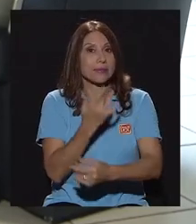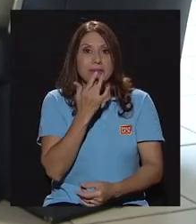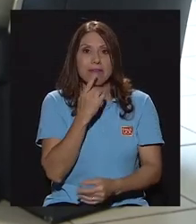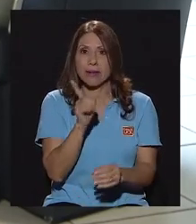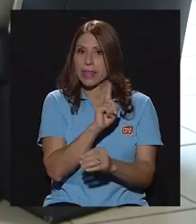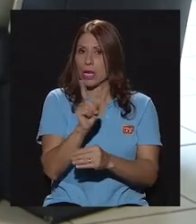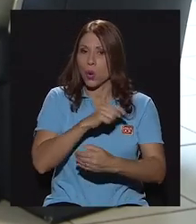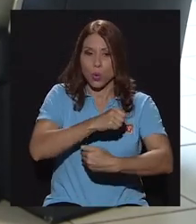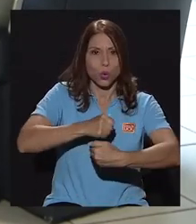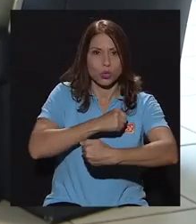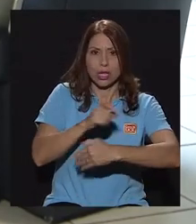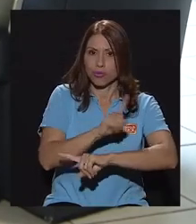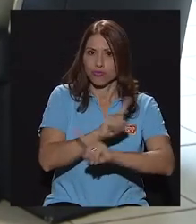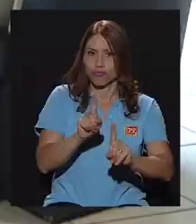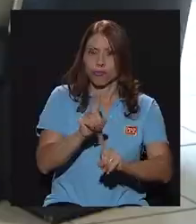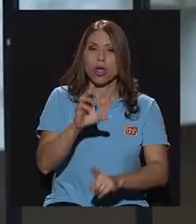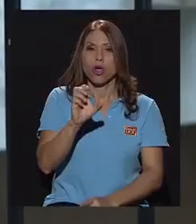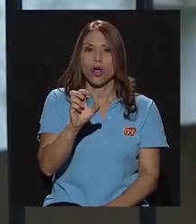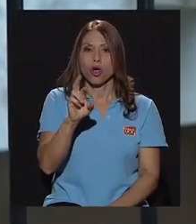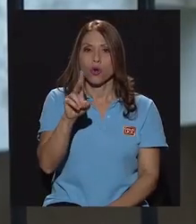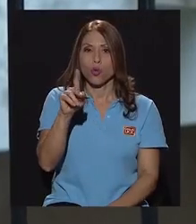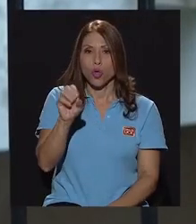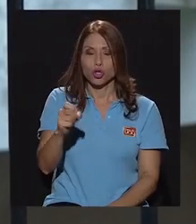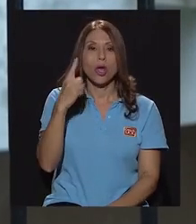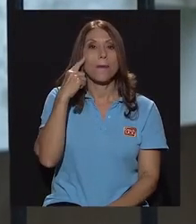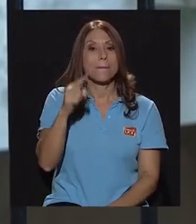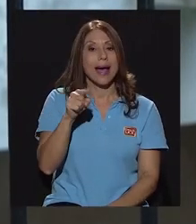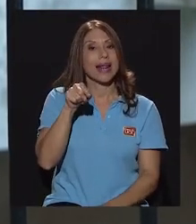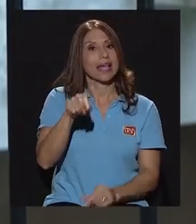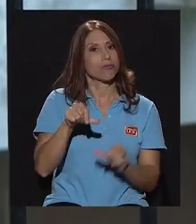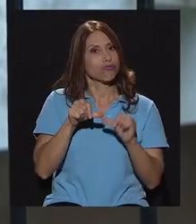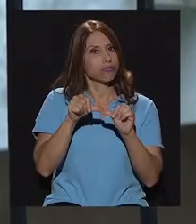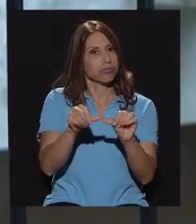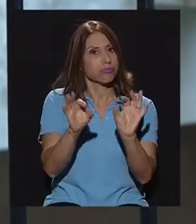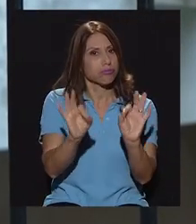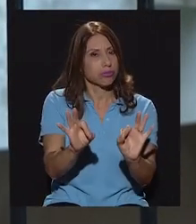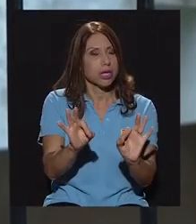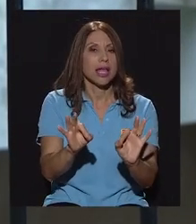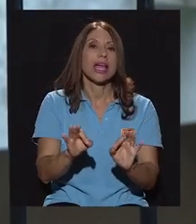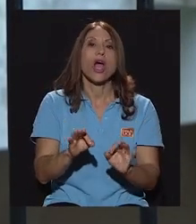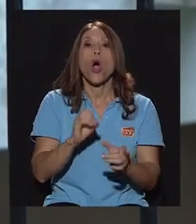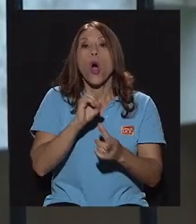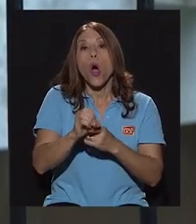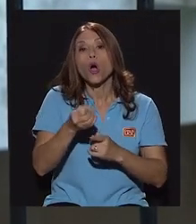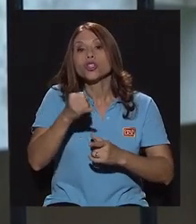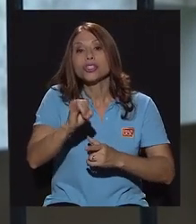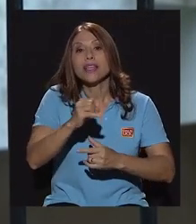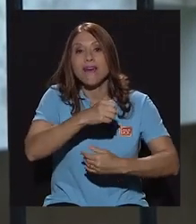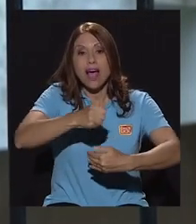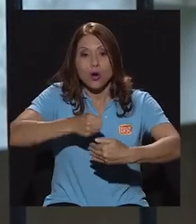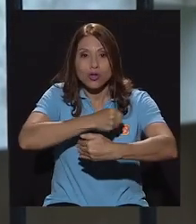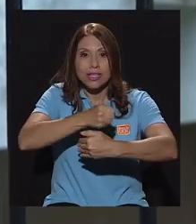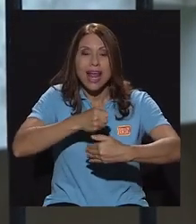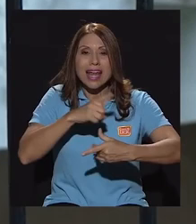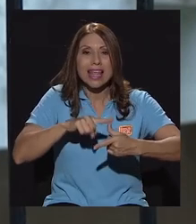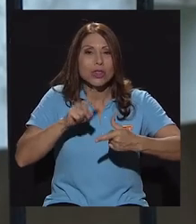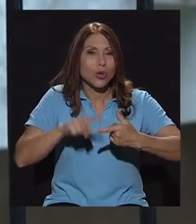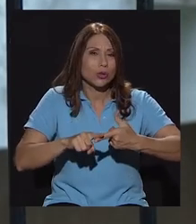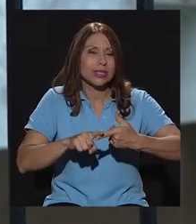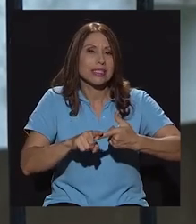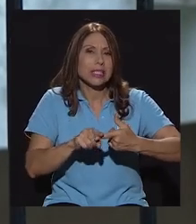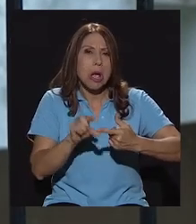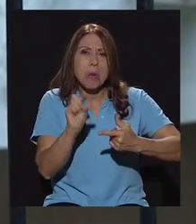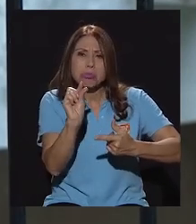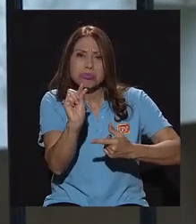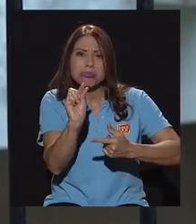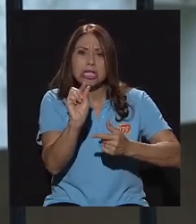que contengan esos antioxidantes, no haya muerte de vitaminas, o si se van a cocinar que sean blanqueados, donde normalmente